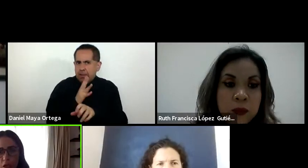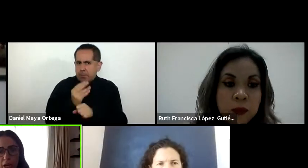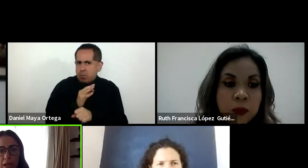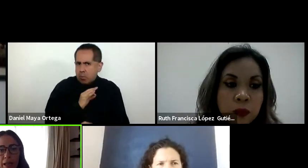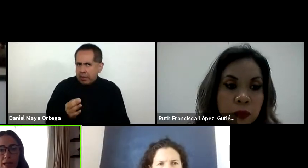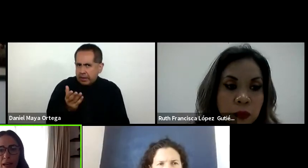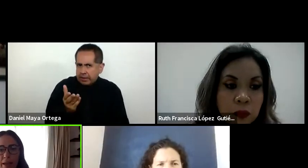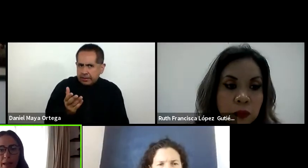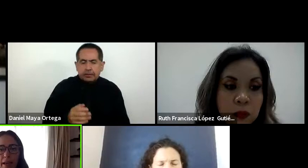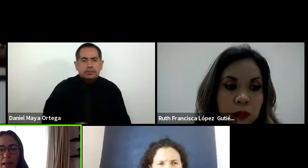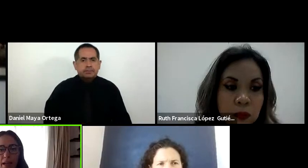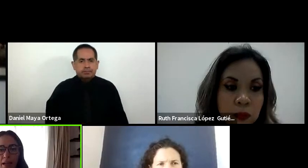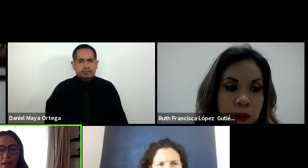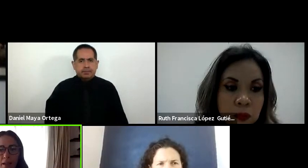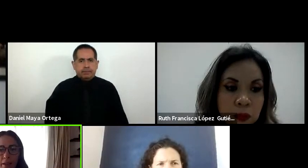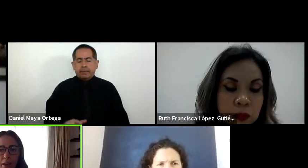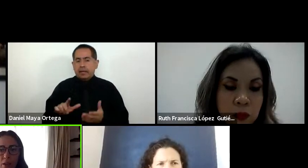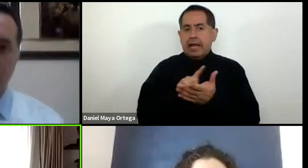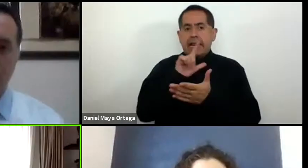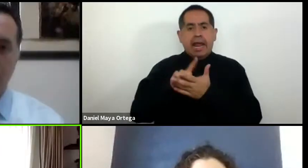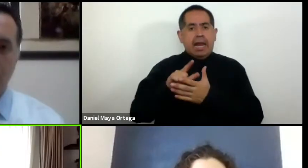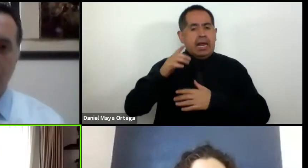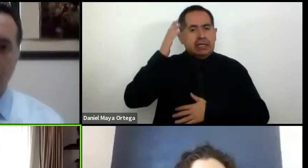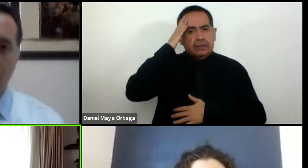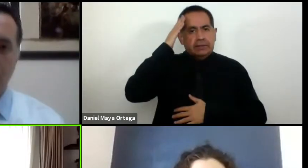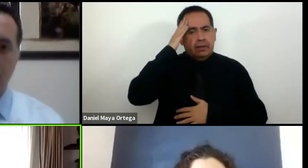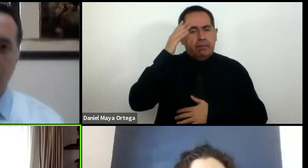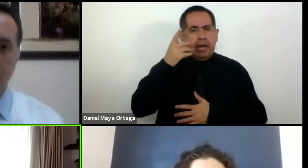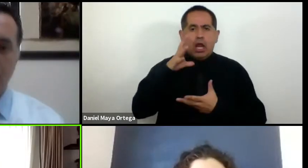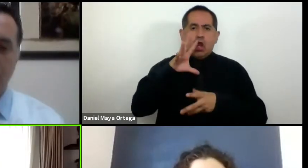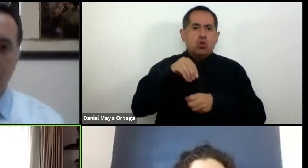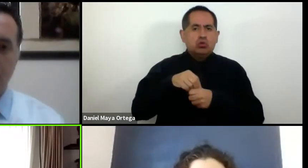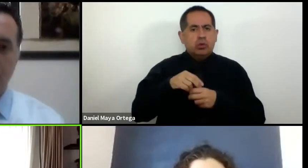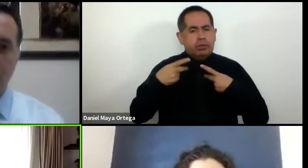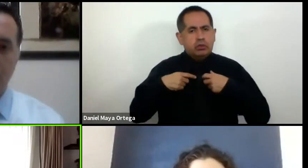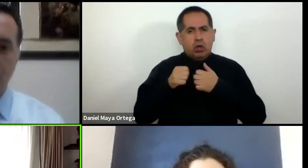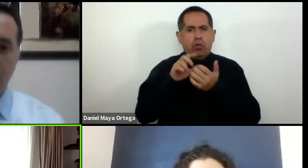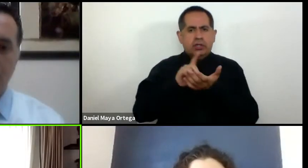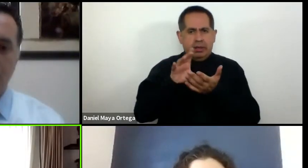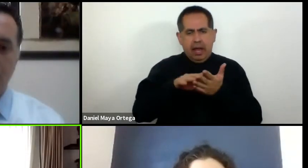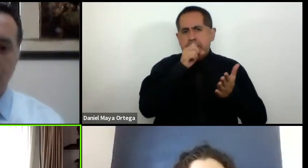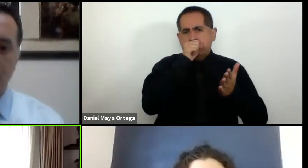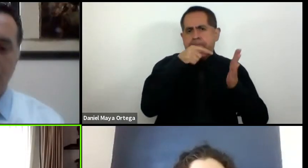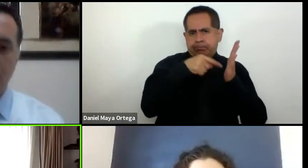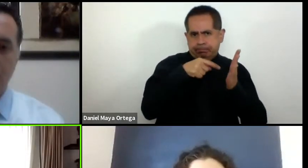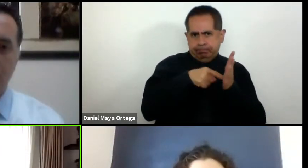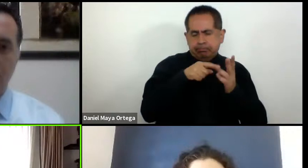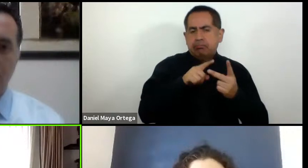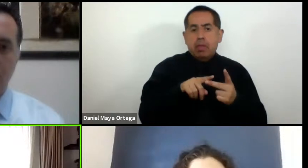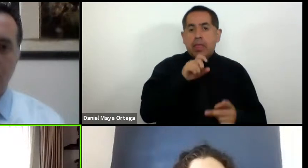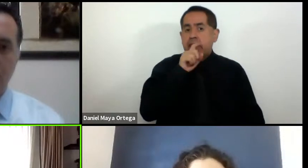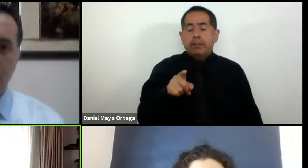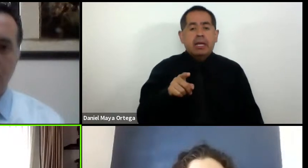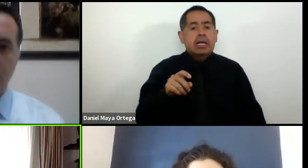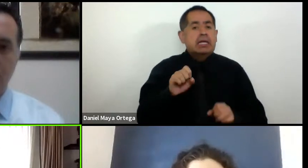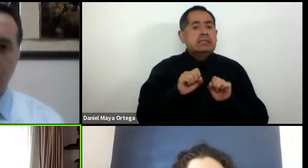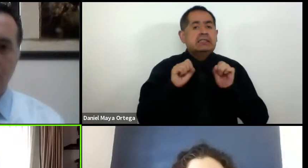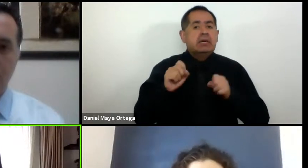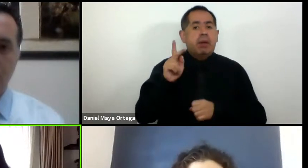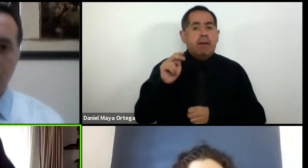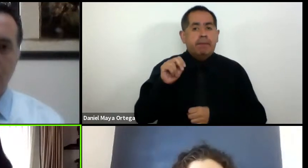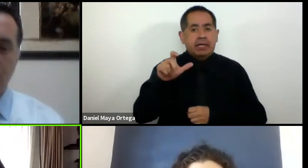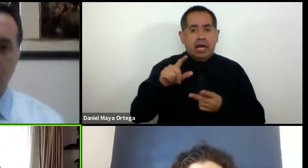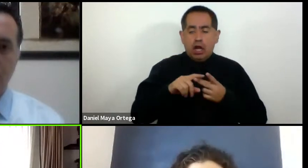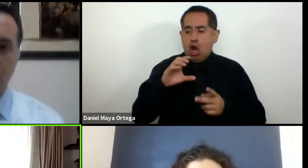Yo creo que la ley general de inclusión para las personas con discapacidad también lo contempla en el sistema penal, el Código